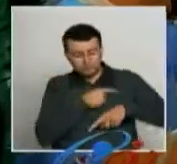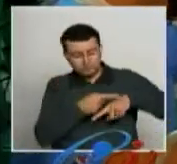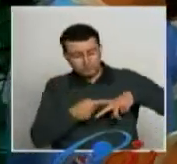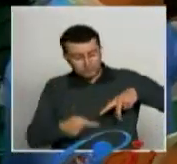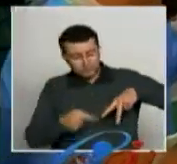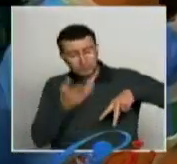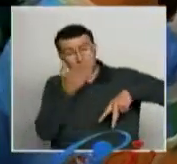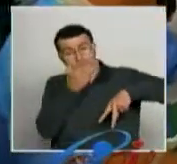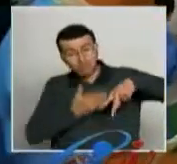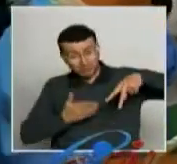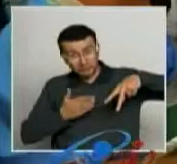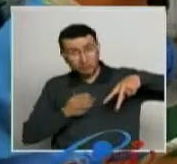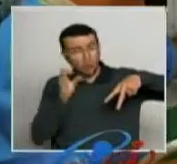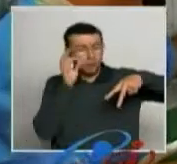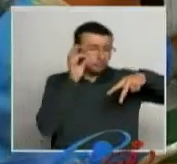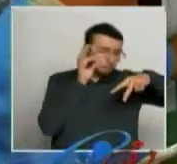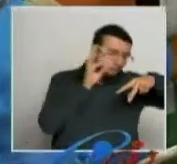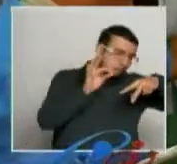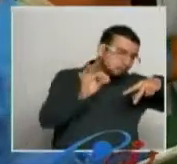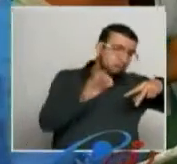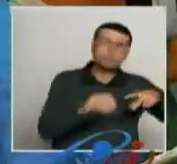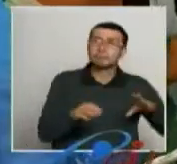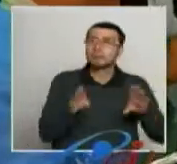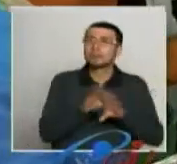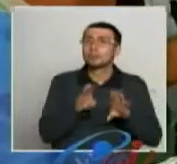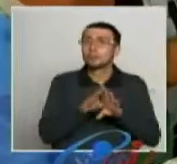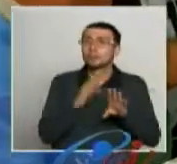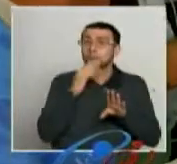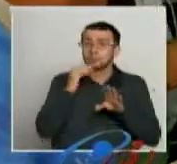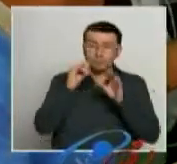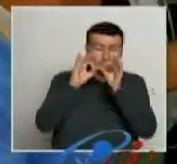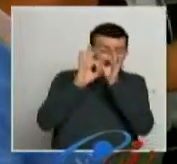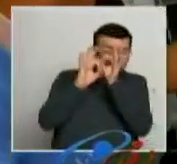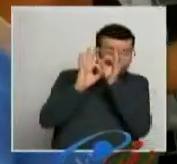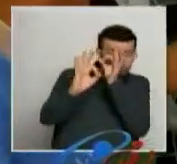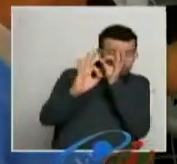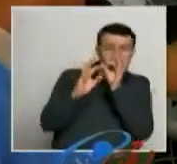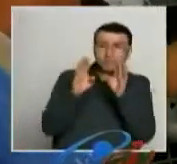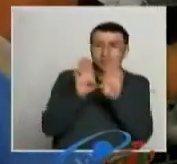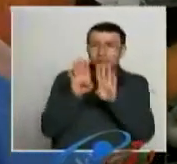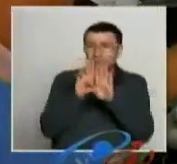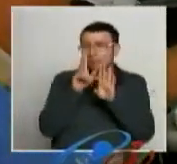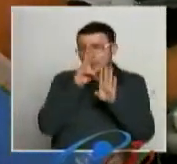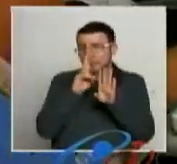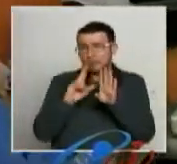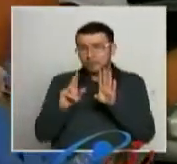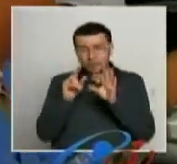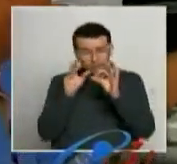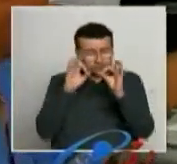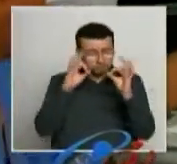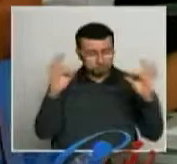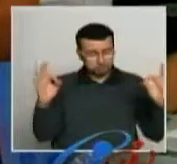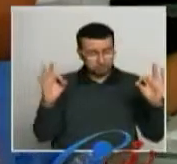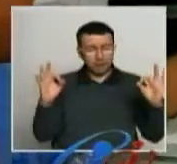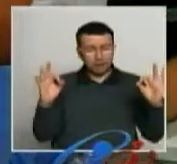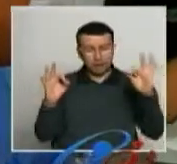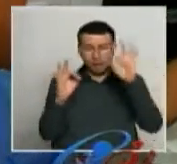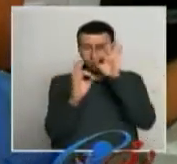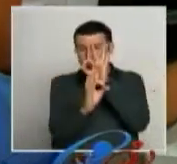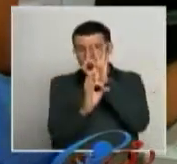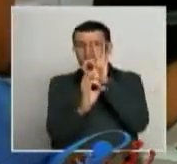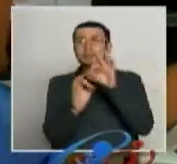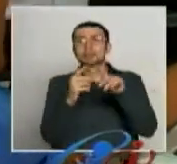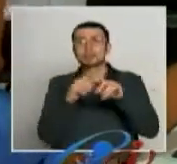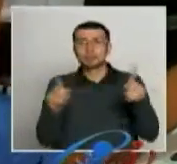forma longitudinal, como si nosotros viéramos una tubería de medio lado, un tubito lateralmente, se ve así. Y si lo